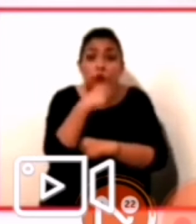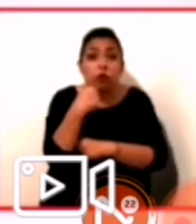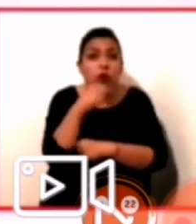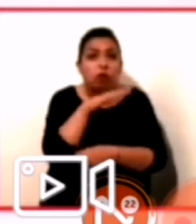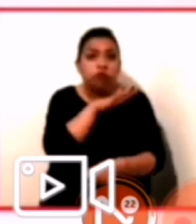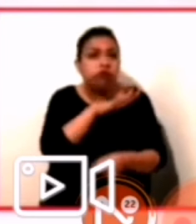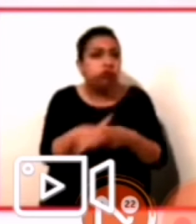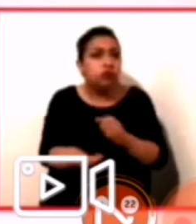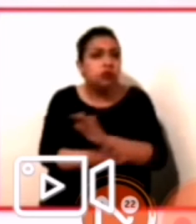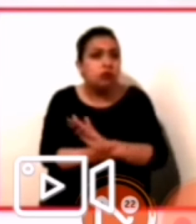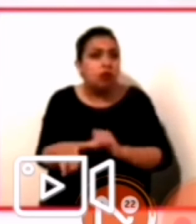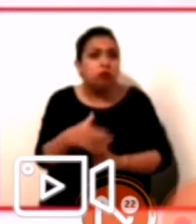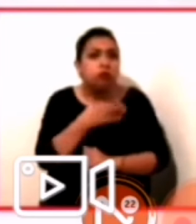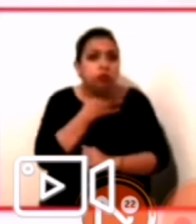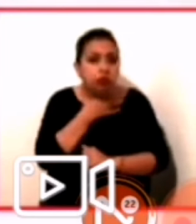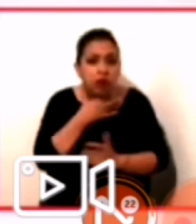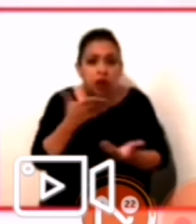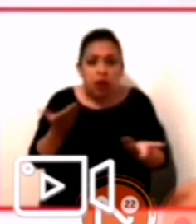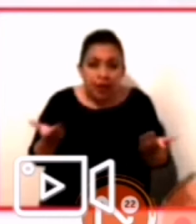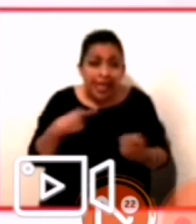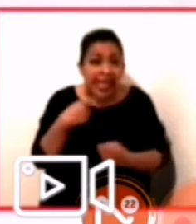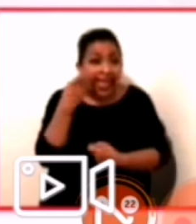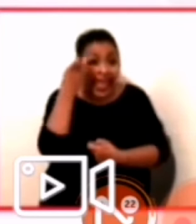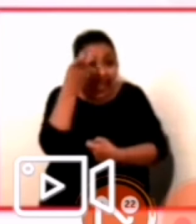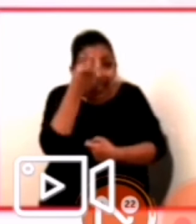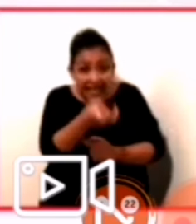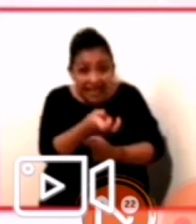lleno. Entonces, esto